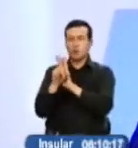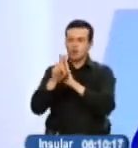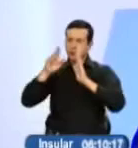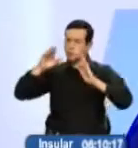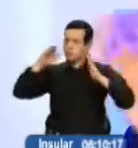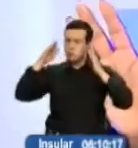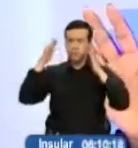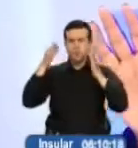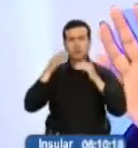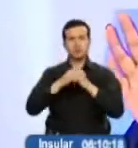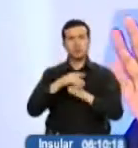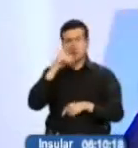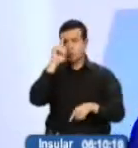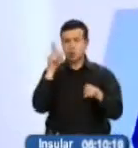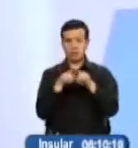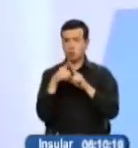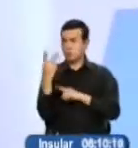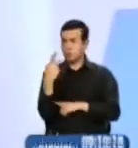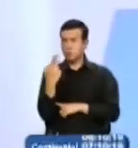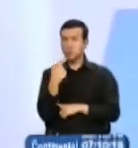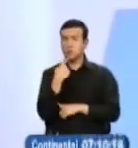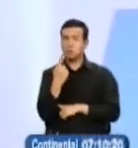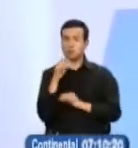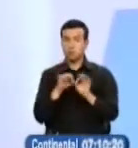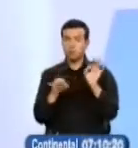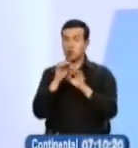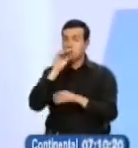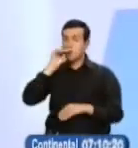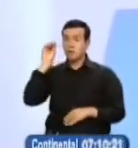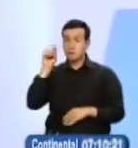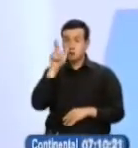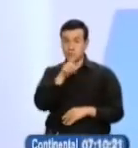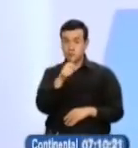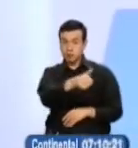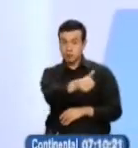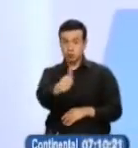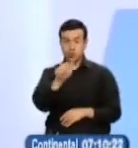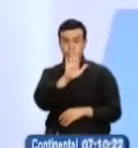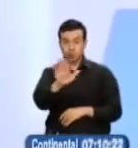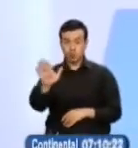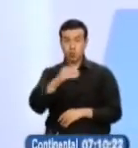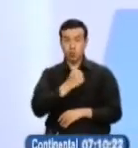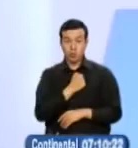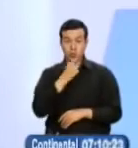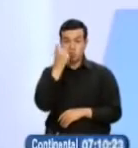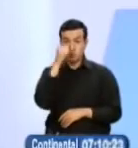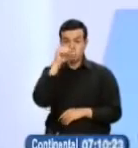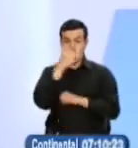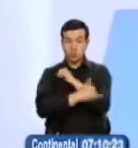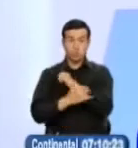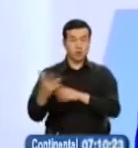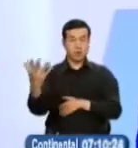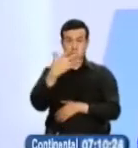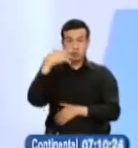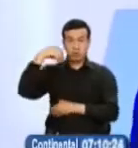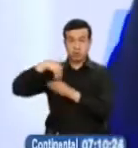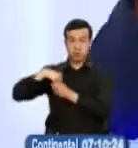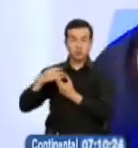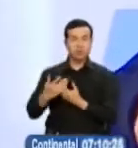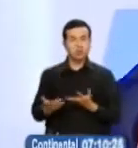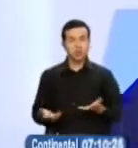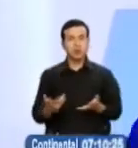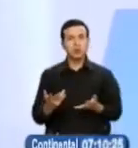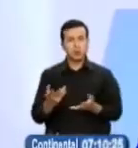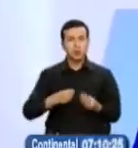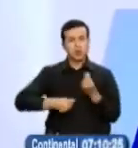política de Estado. Yo coincido con usted. Lo que hay que decirles a esos ciudadanos que tienen los dineros en recursos, que tienen sus recursos en paraísos fiscales, es